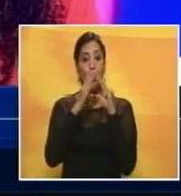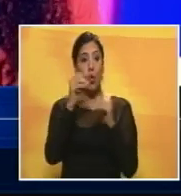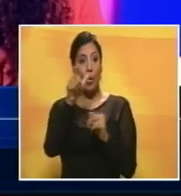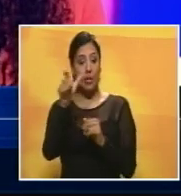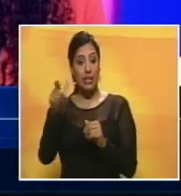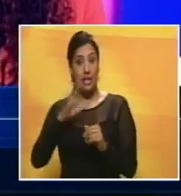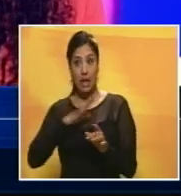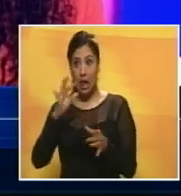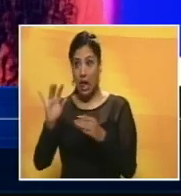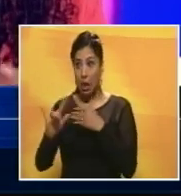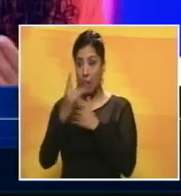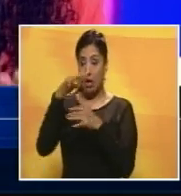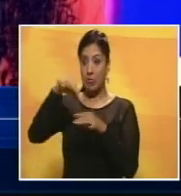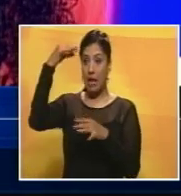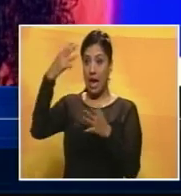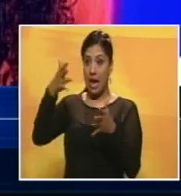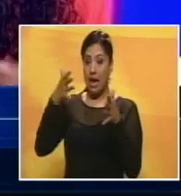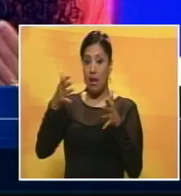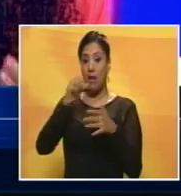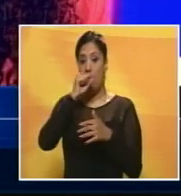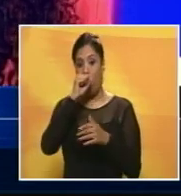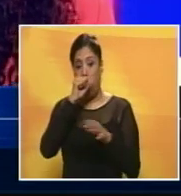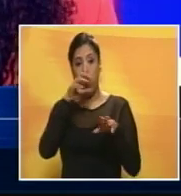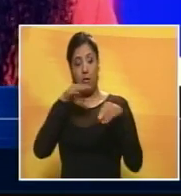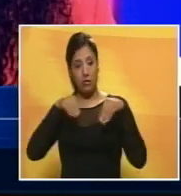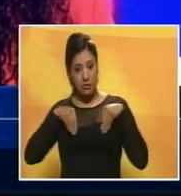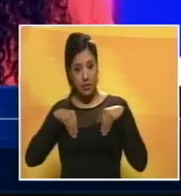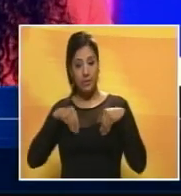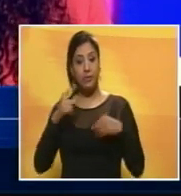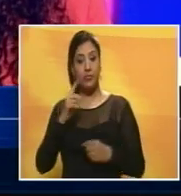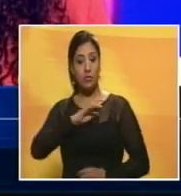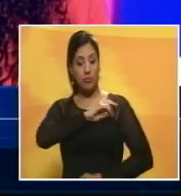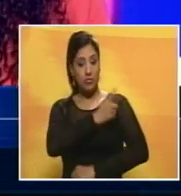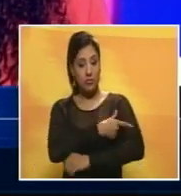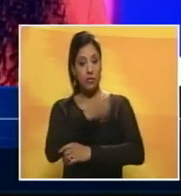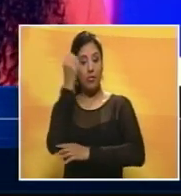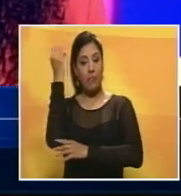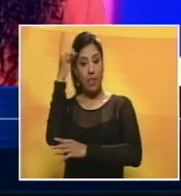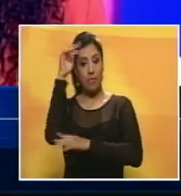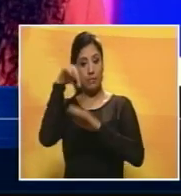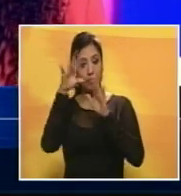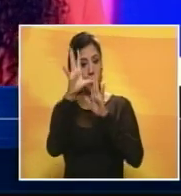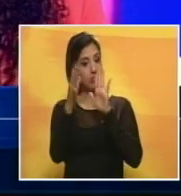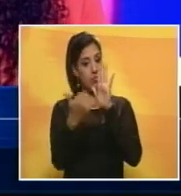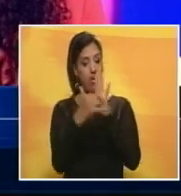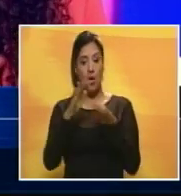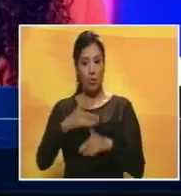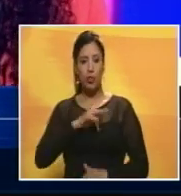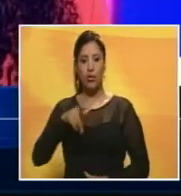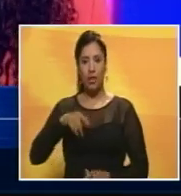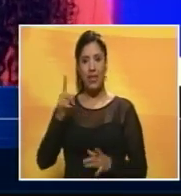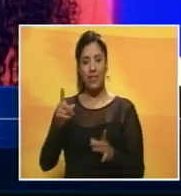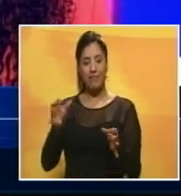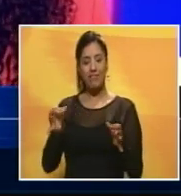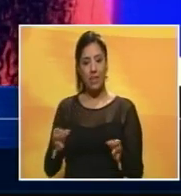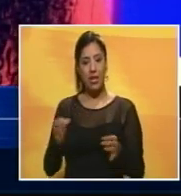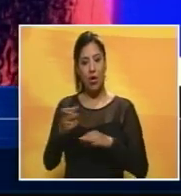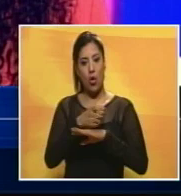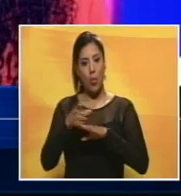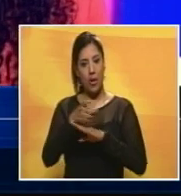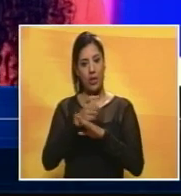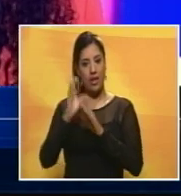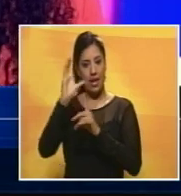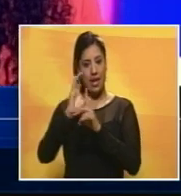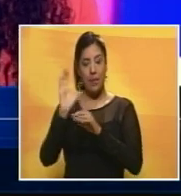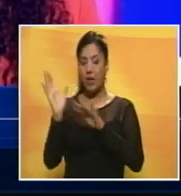que resulte electo a que se supedite, a que reconozca el poder de la Asamblea Nacional Constituyente, porque debemos garantizar el clima de